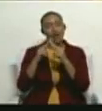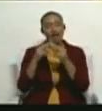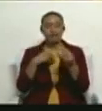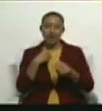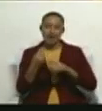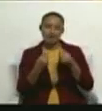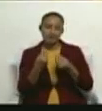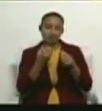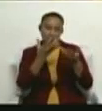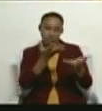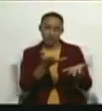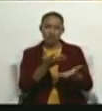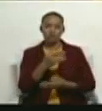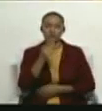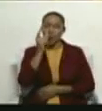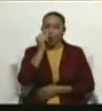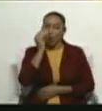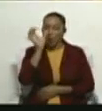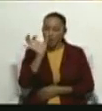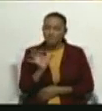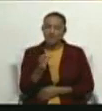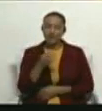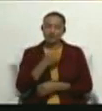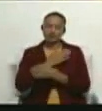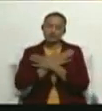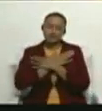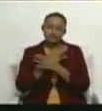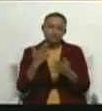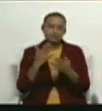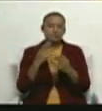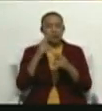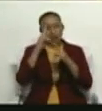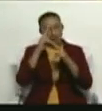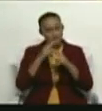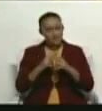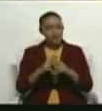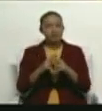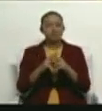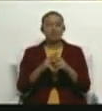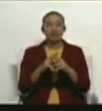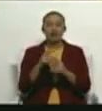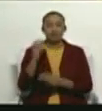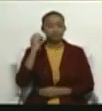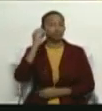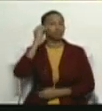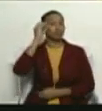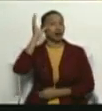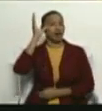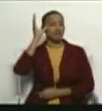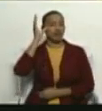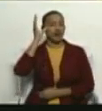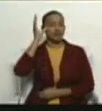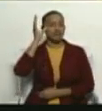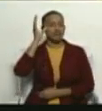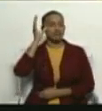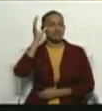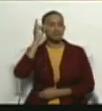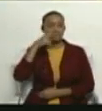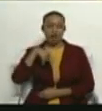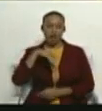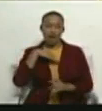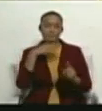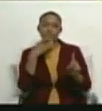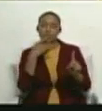Este hombre sencillo, humilde, era capaz de llamar la atención cuando había que llamar la